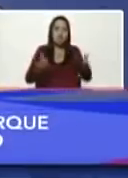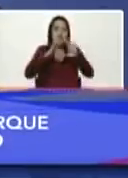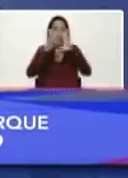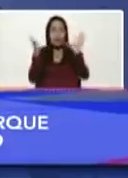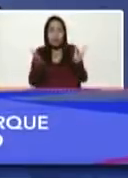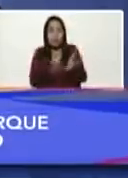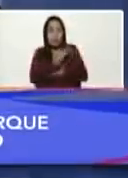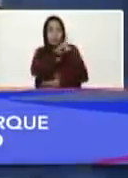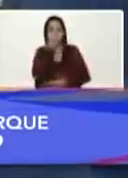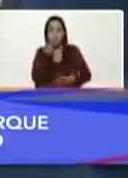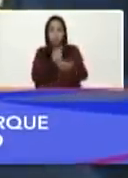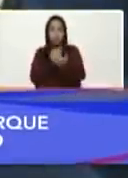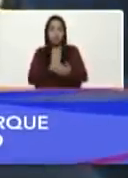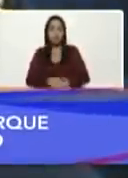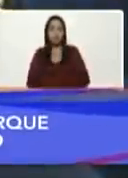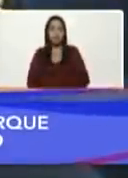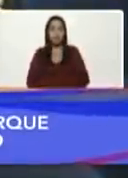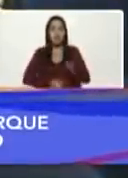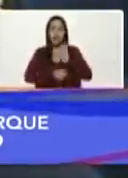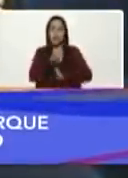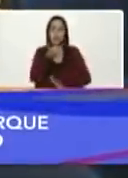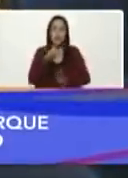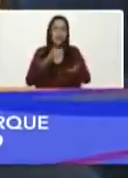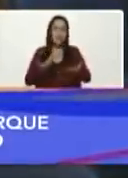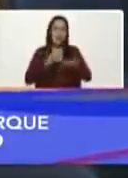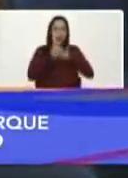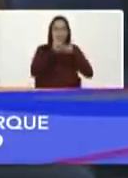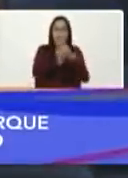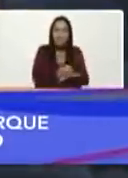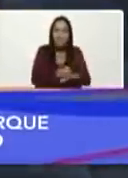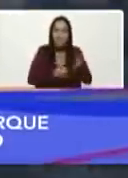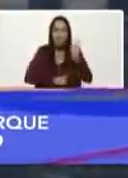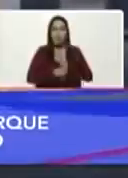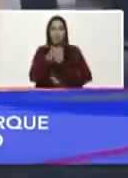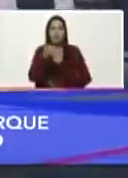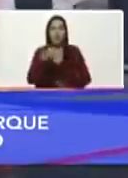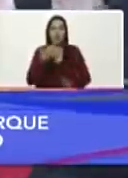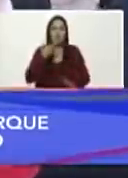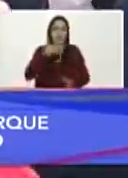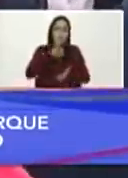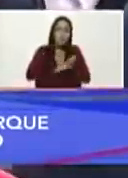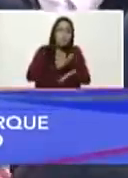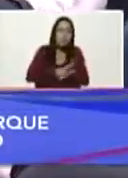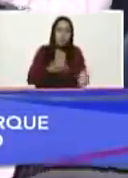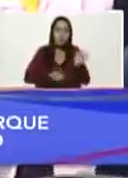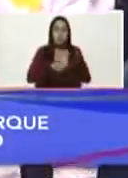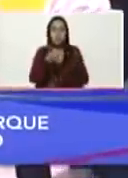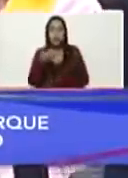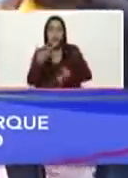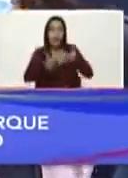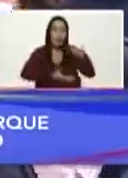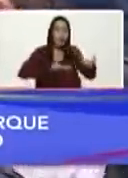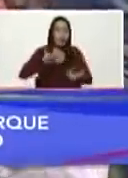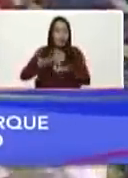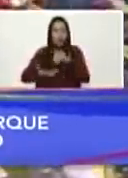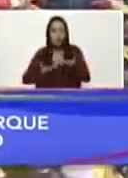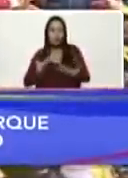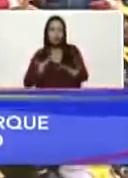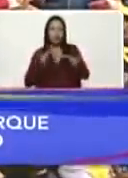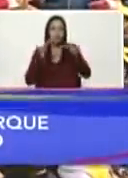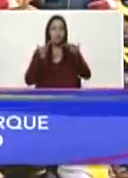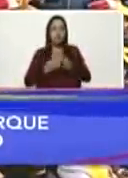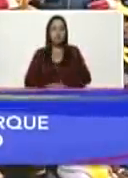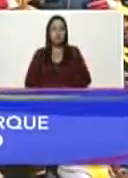planeta Tierra, más solidario, más cándido, más caluroso,